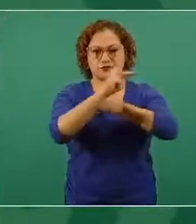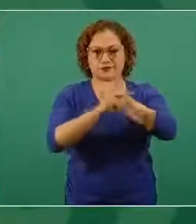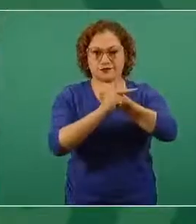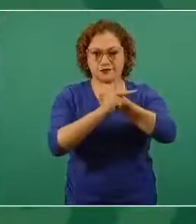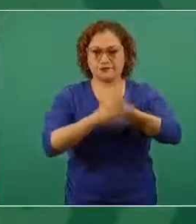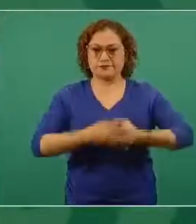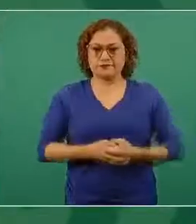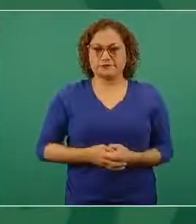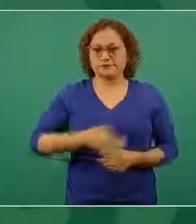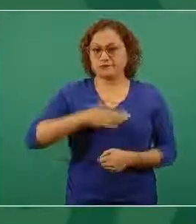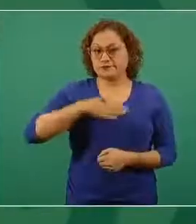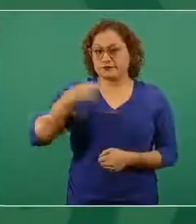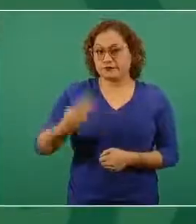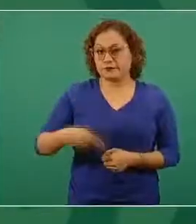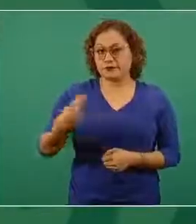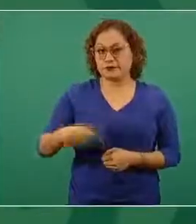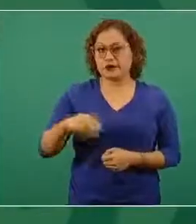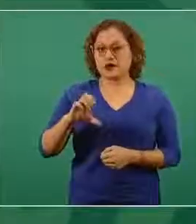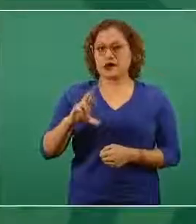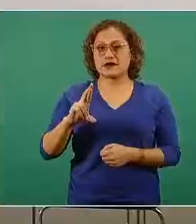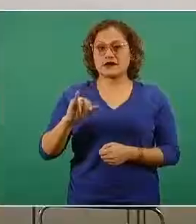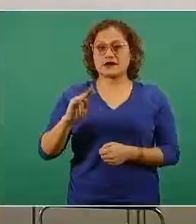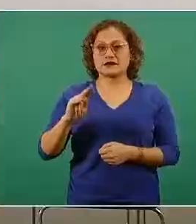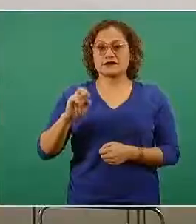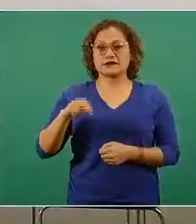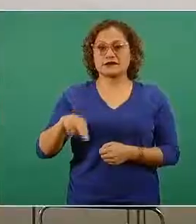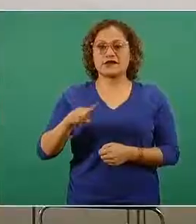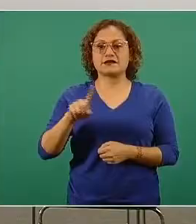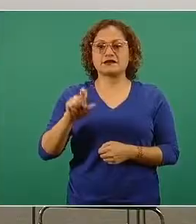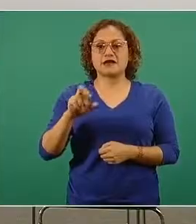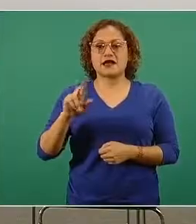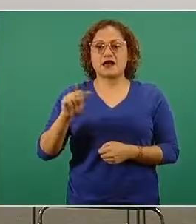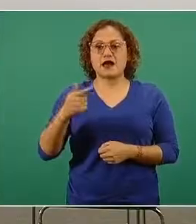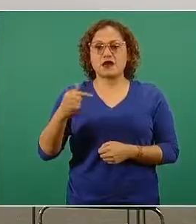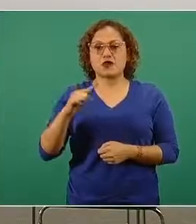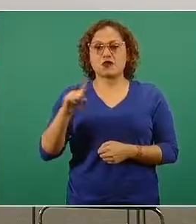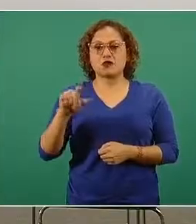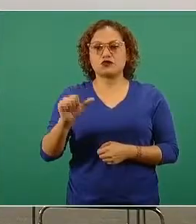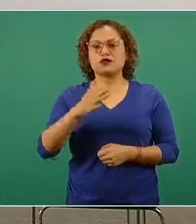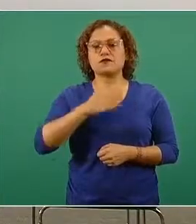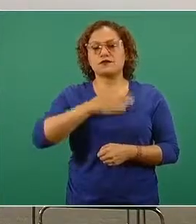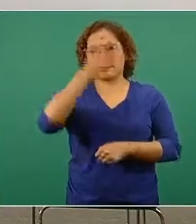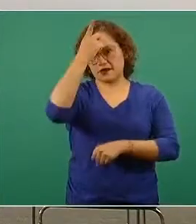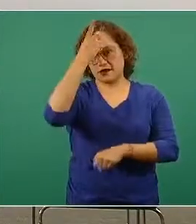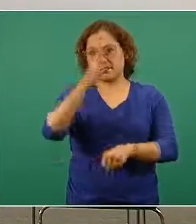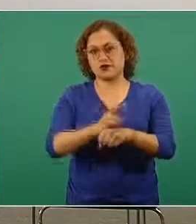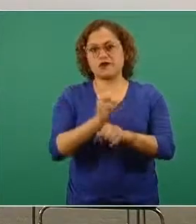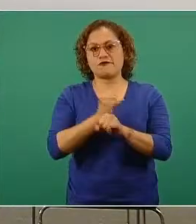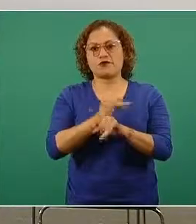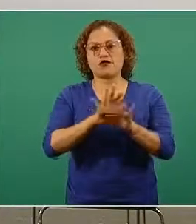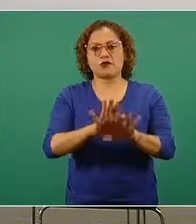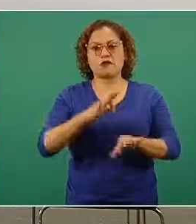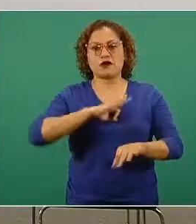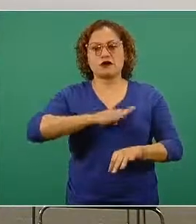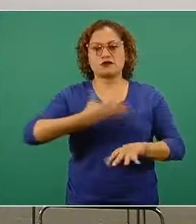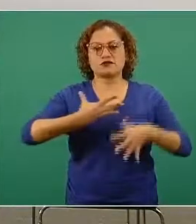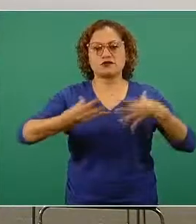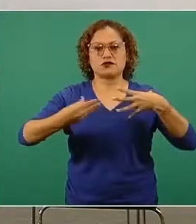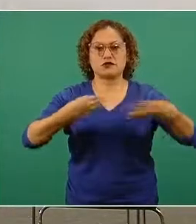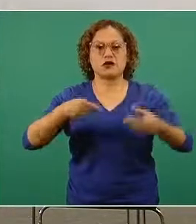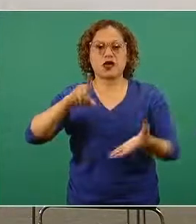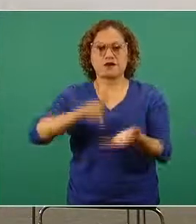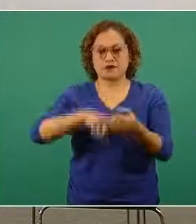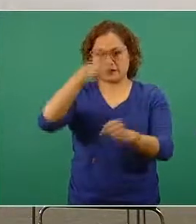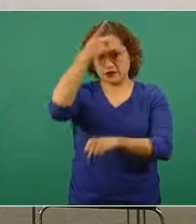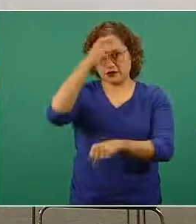Mi nombre es Cristian Arturo Zaragoza Jiménez, soy el director de Información Epidemiológica, perteneciente a la Dirección General de